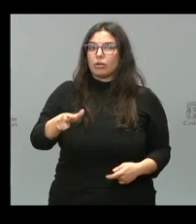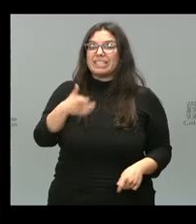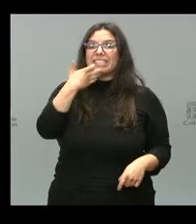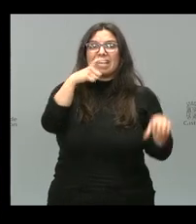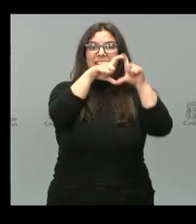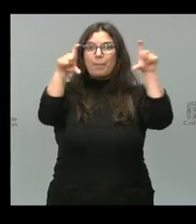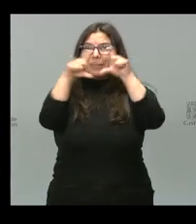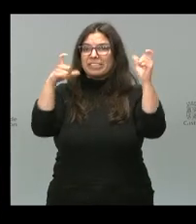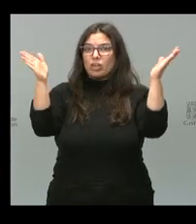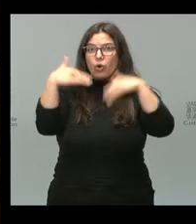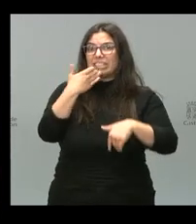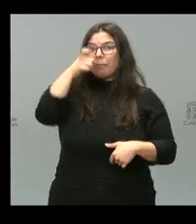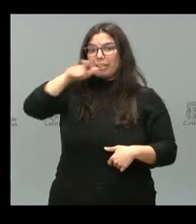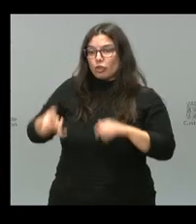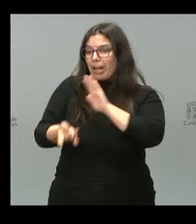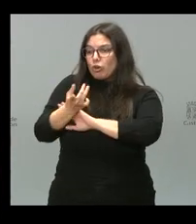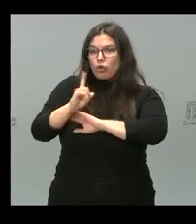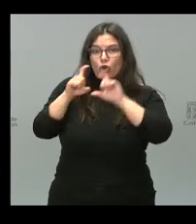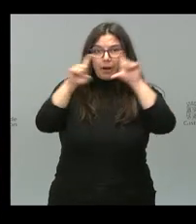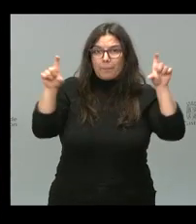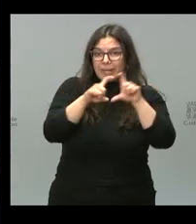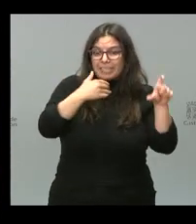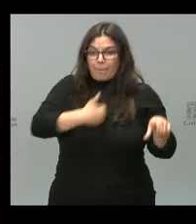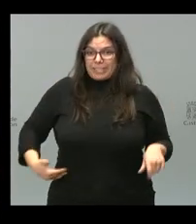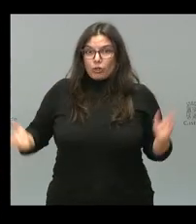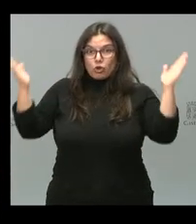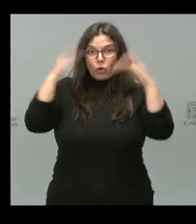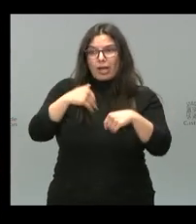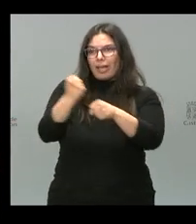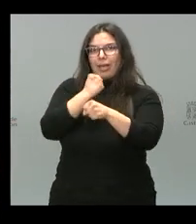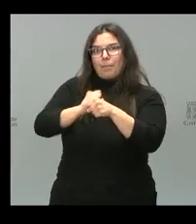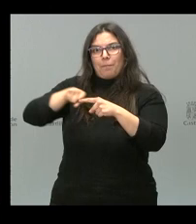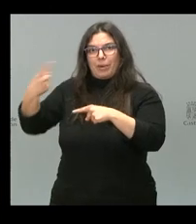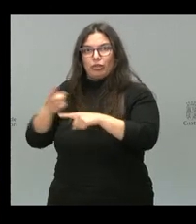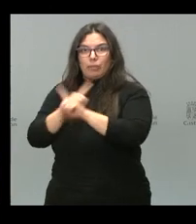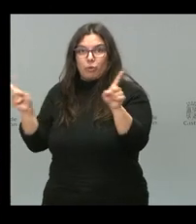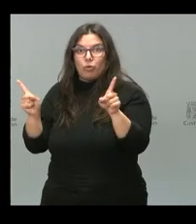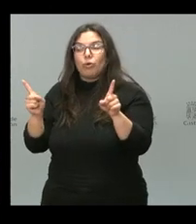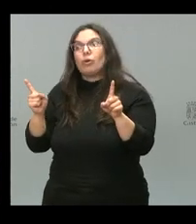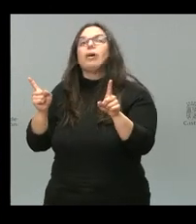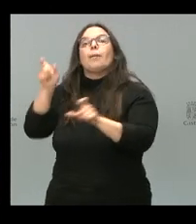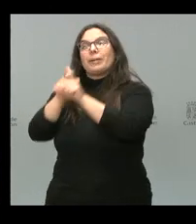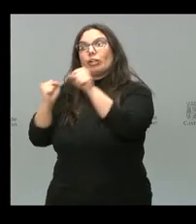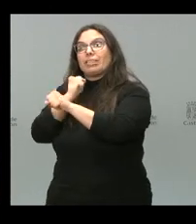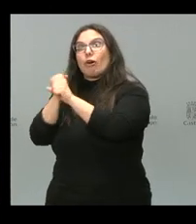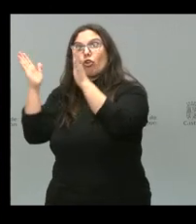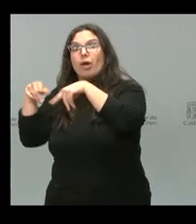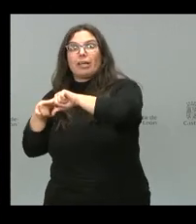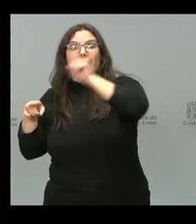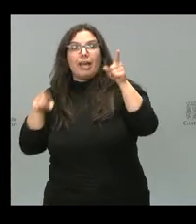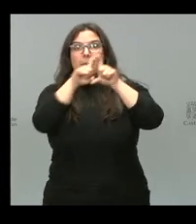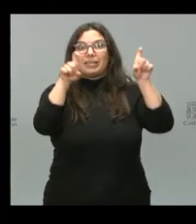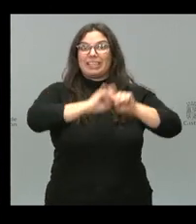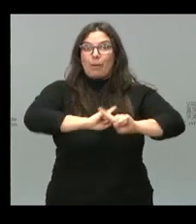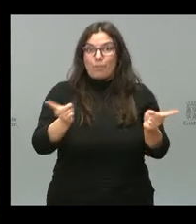sin empresarios no habría empleo es verdad también que sin trabajadores no habría empresas pero no tiene